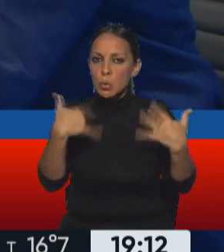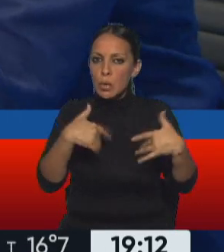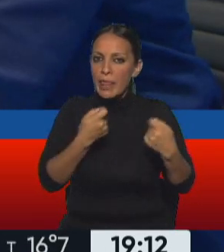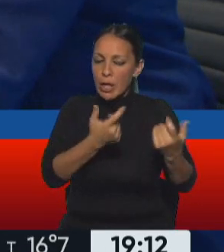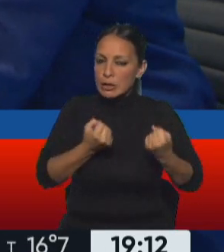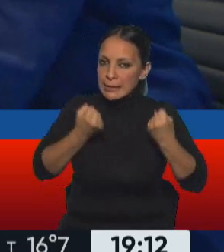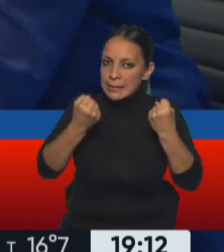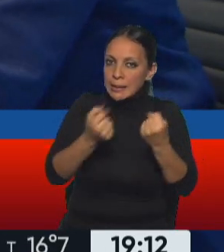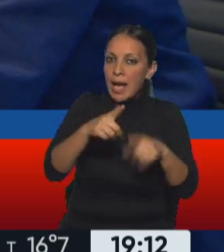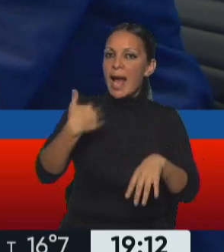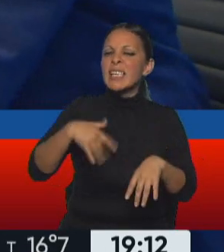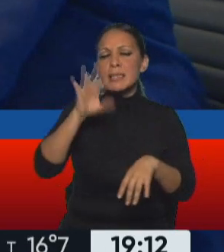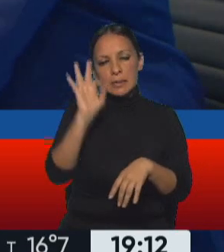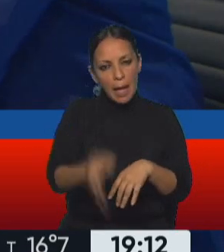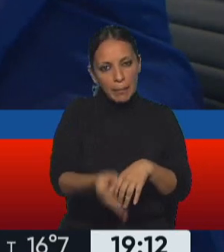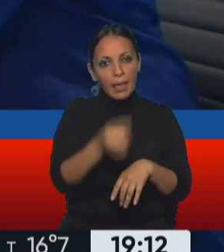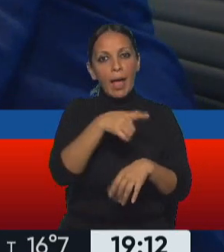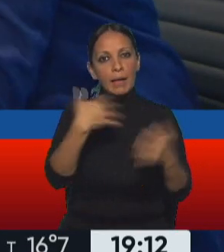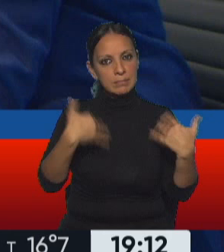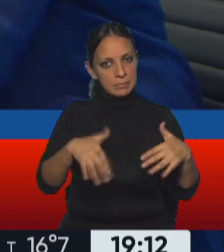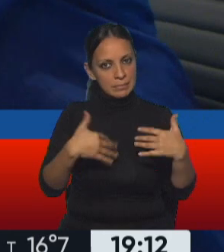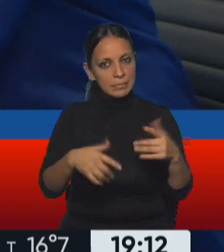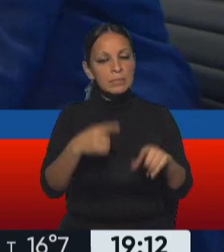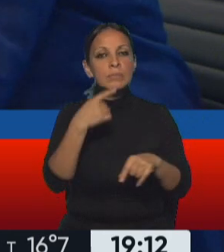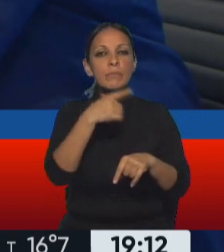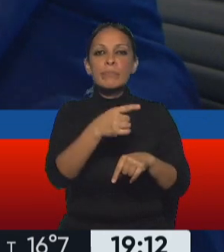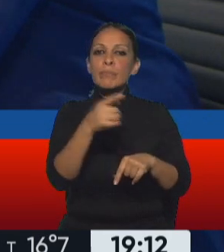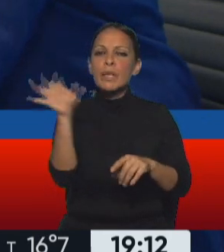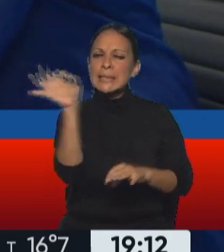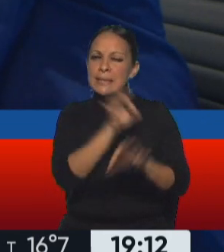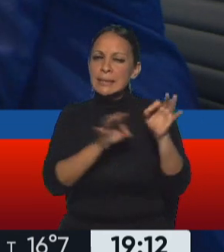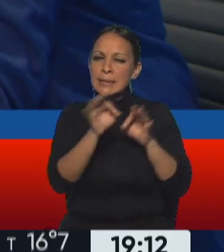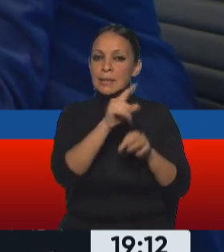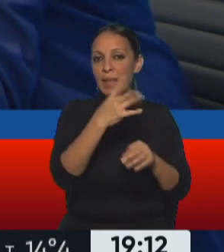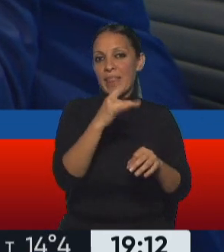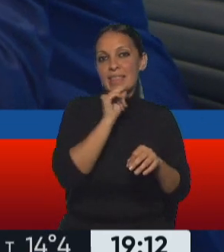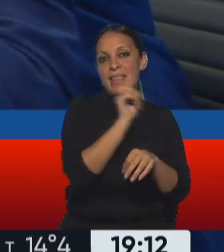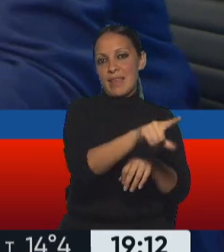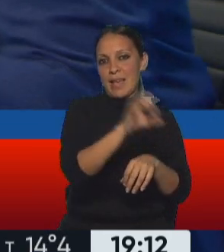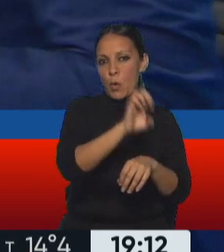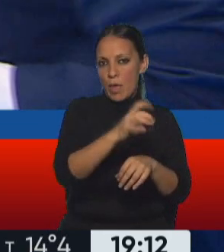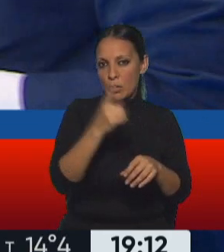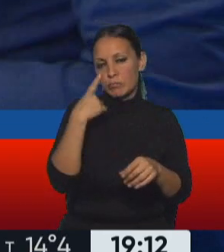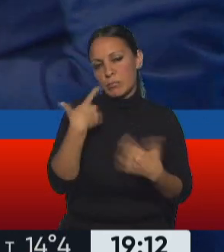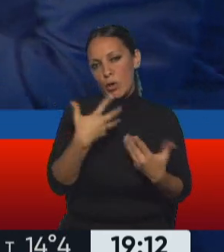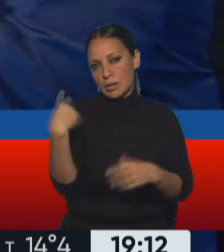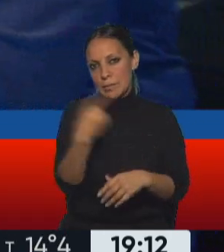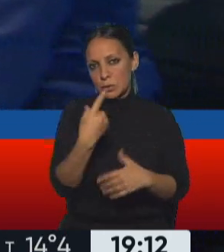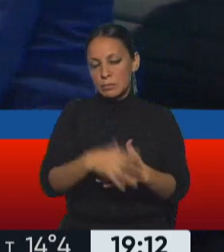argentina sabía a quién se enfrentaba con un estudioso un trabajador como gustavo alfaro al que todos conocemos te propongo que le sigamos en un rato